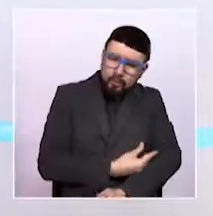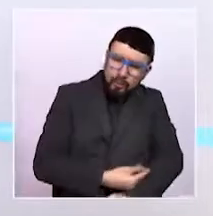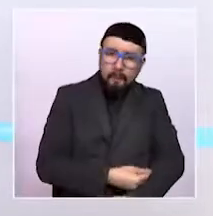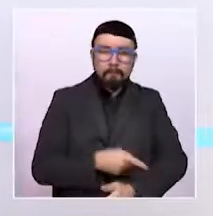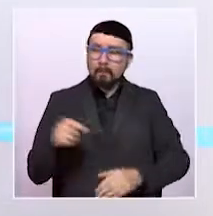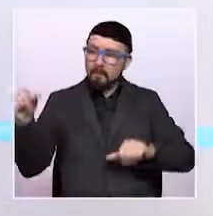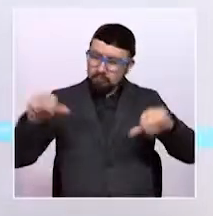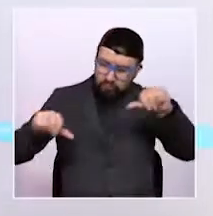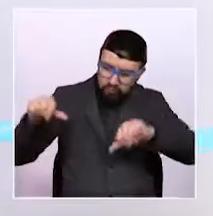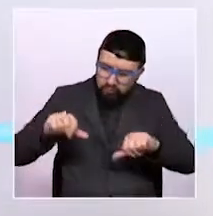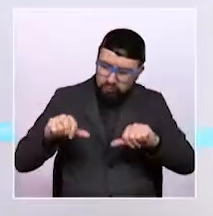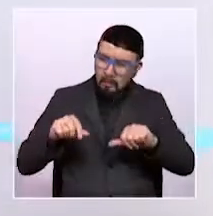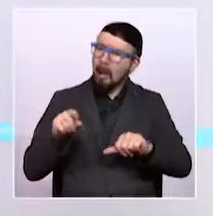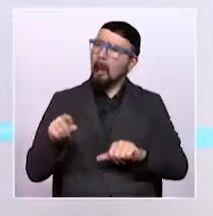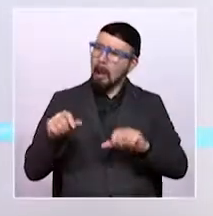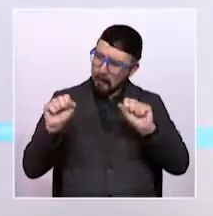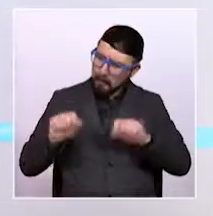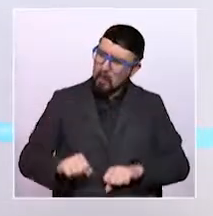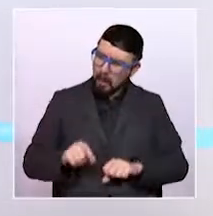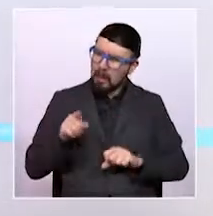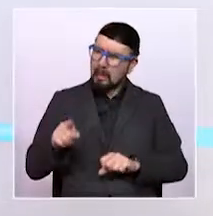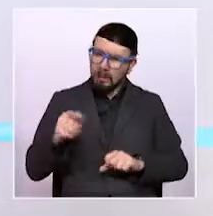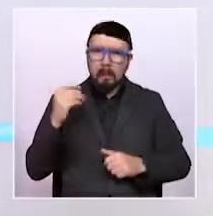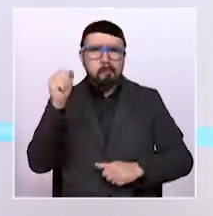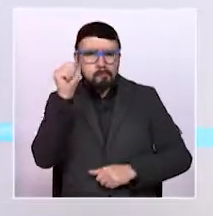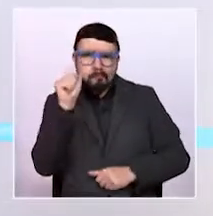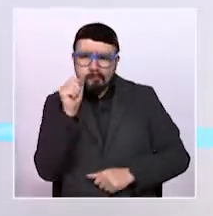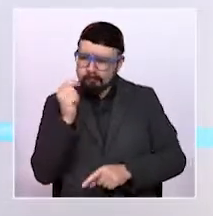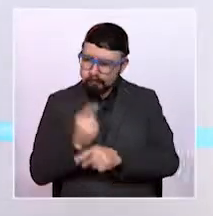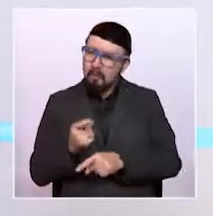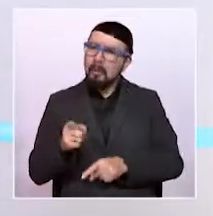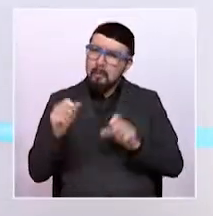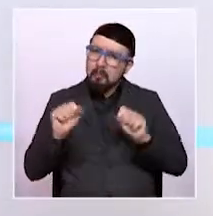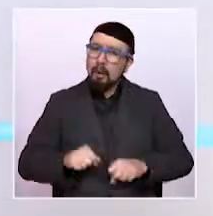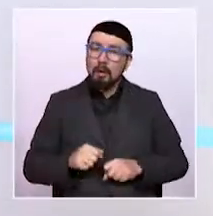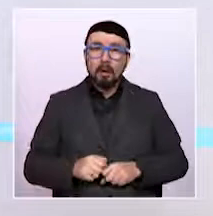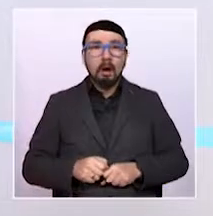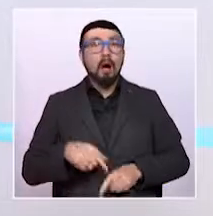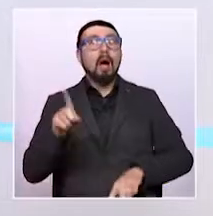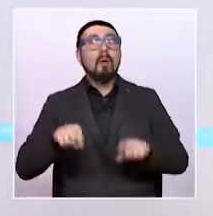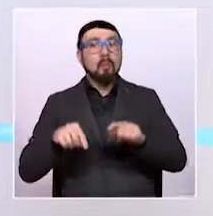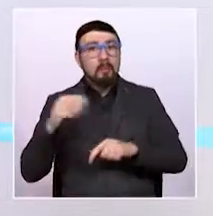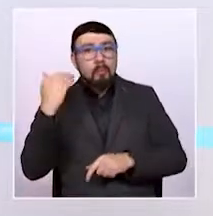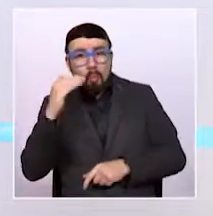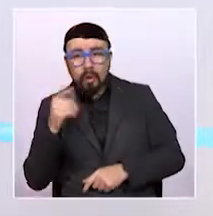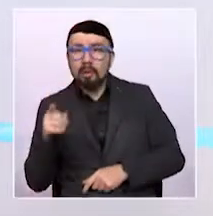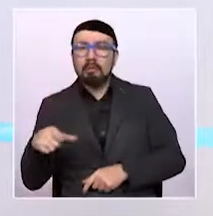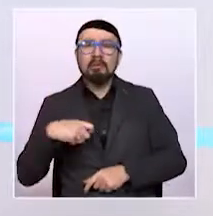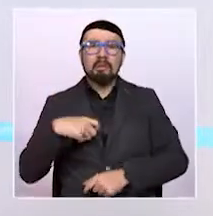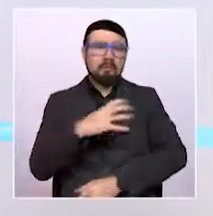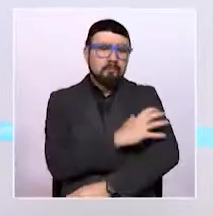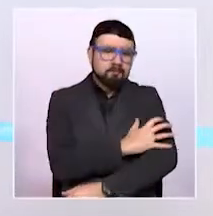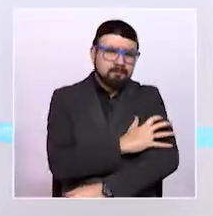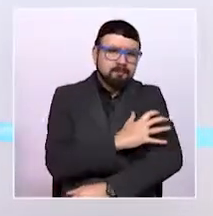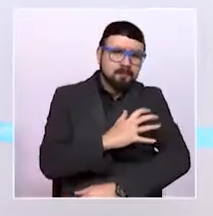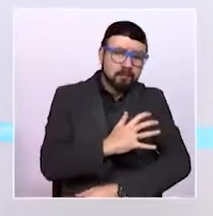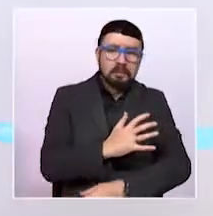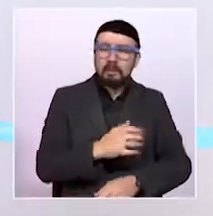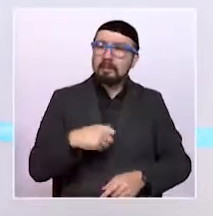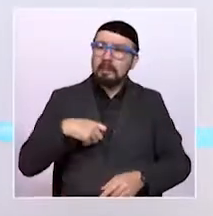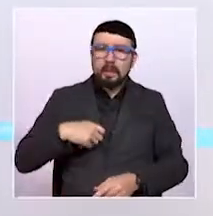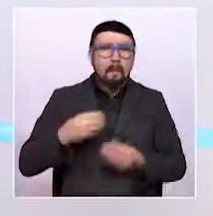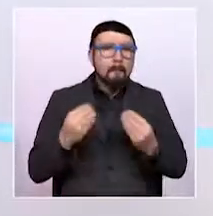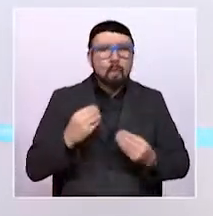llevarse a cabo un embarazo a término hay mujeres con muchos factores de riesgo hipertensas diabéticas que tienen muchos hijos